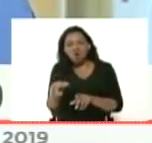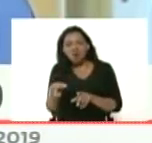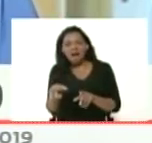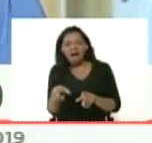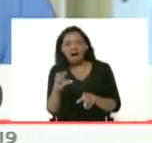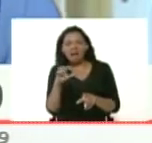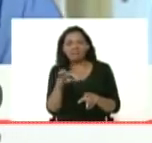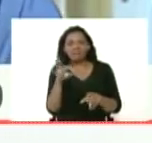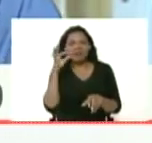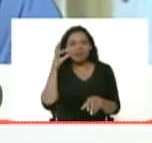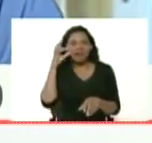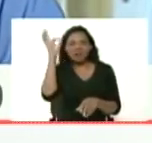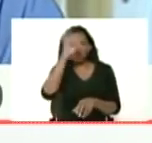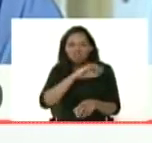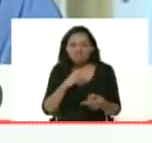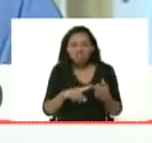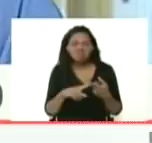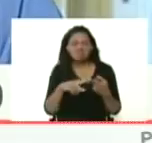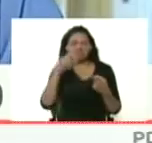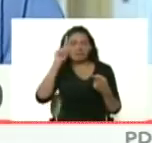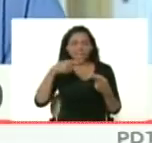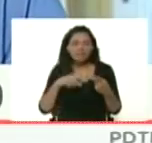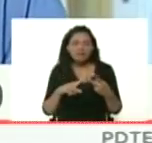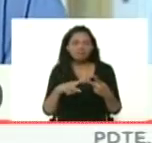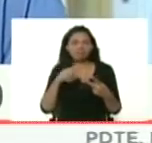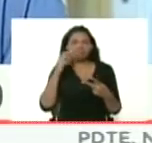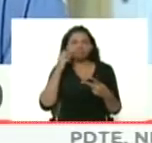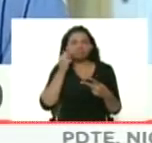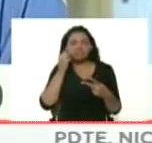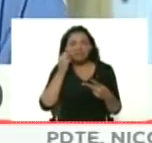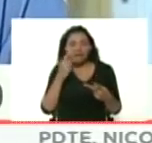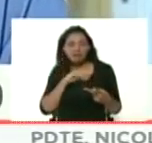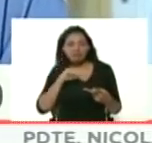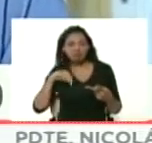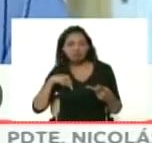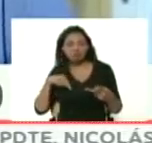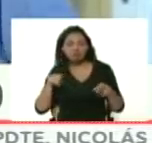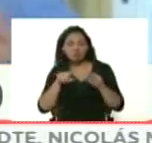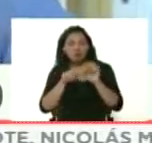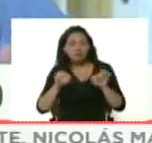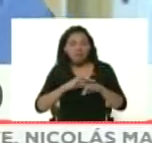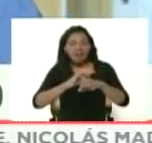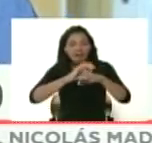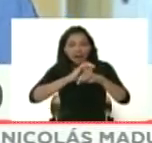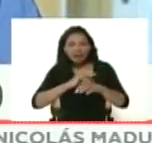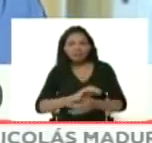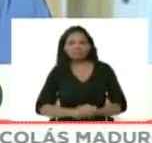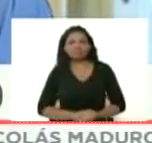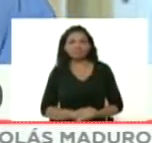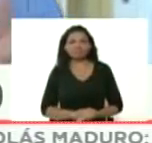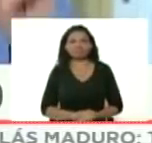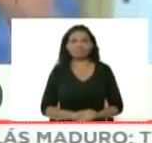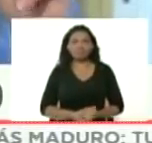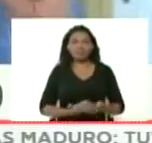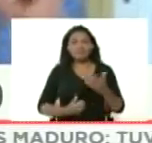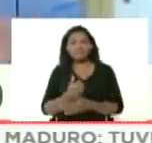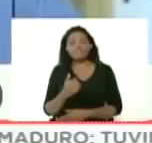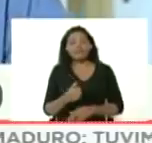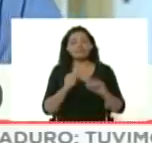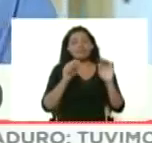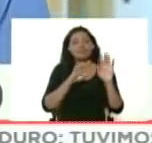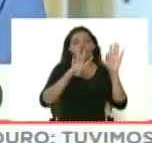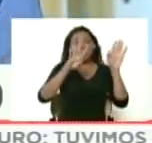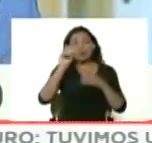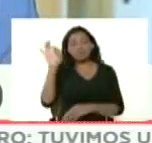ganadería porcina, como usted lo sabe, el año pasado atendimos el plan porcino con más del 80%, el